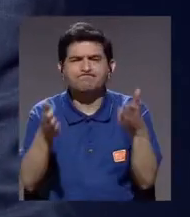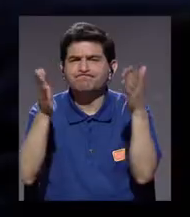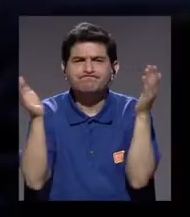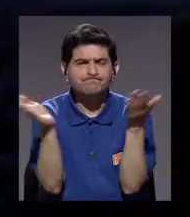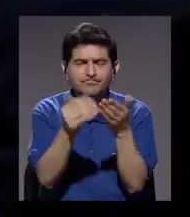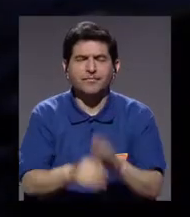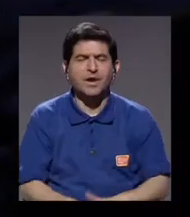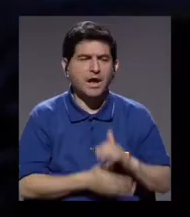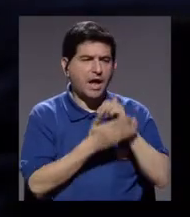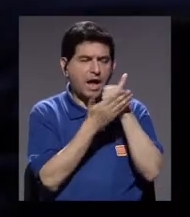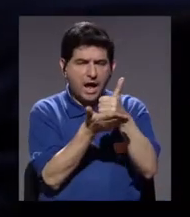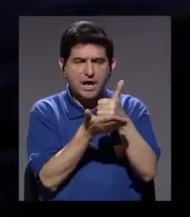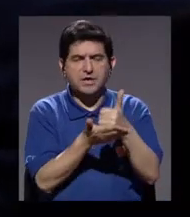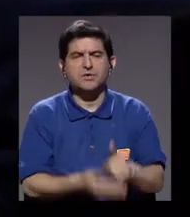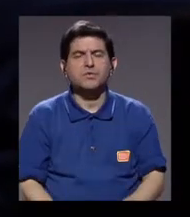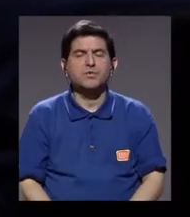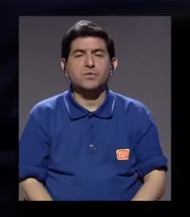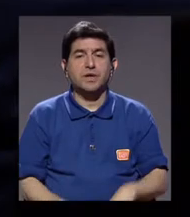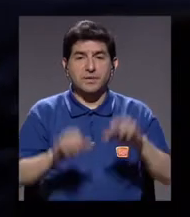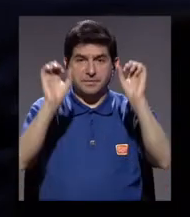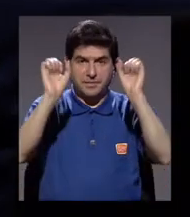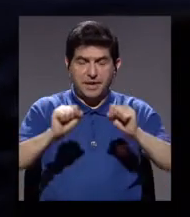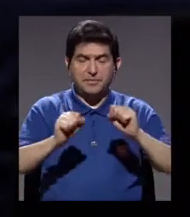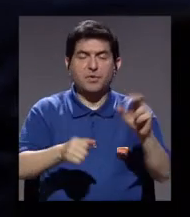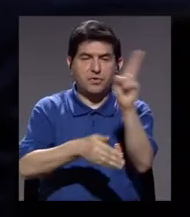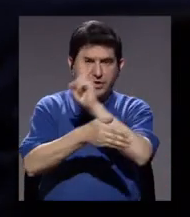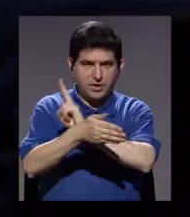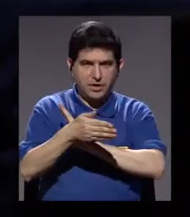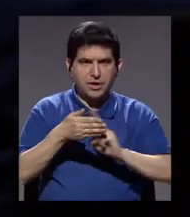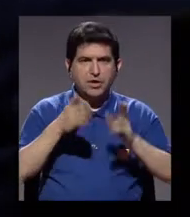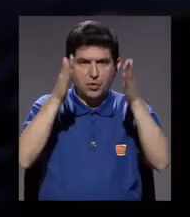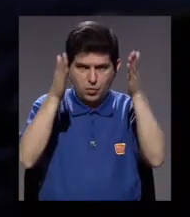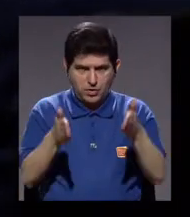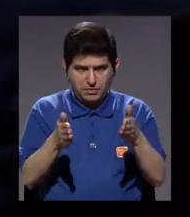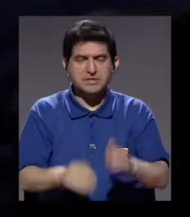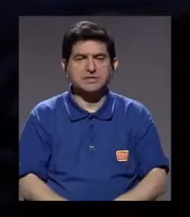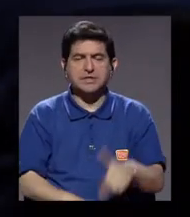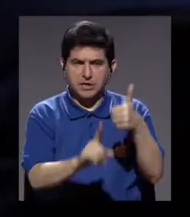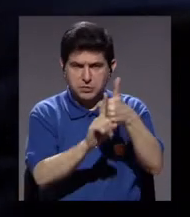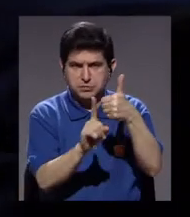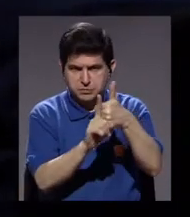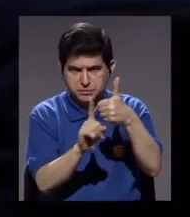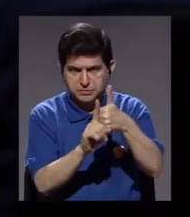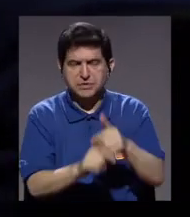promoviendo becas para los universitarios